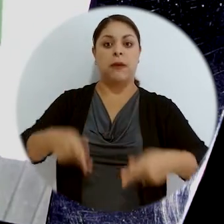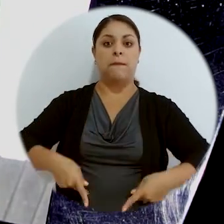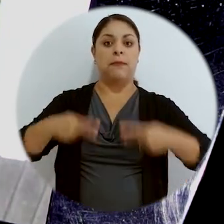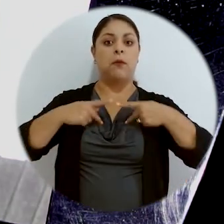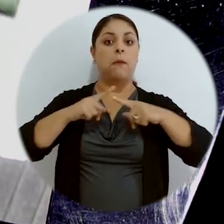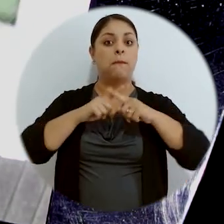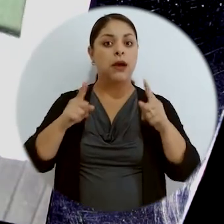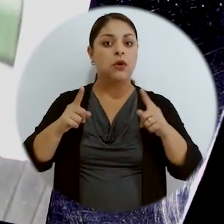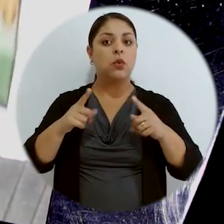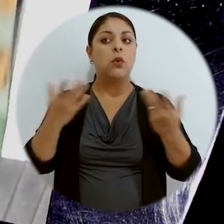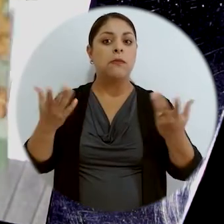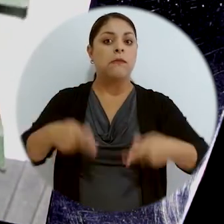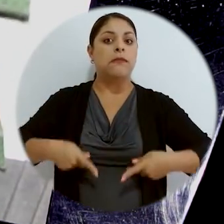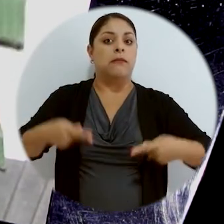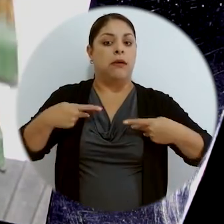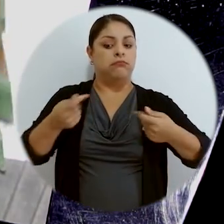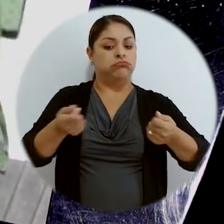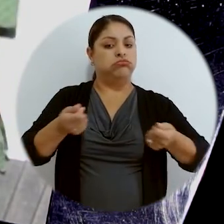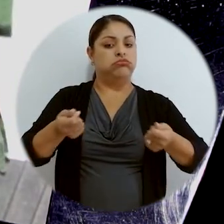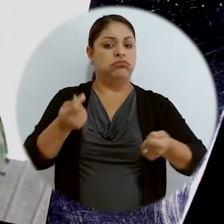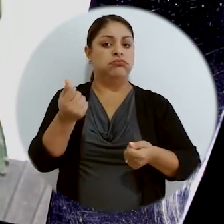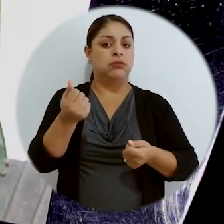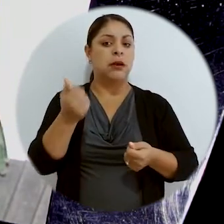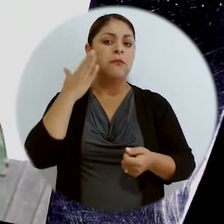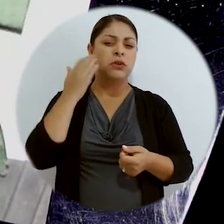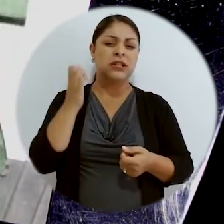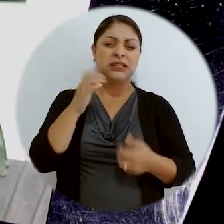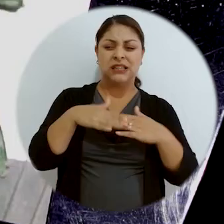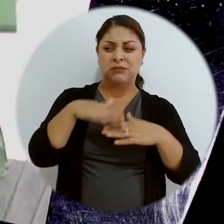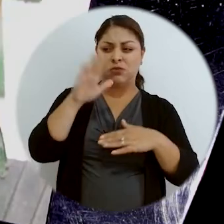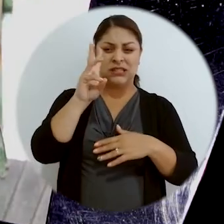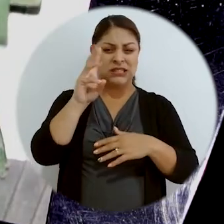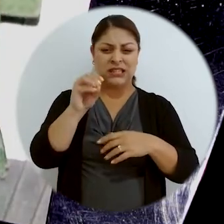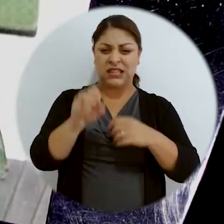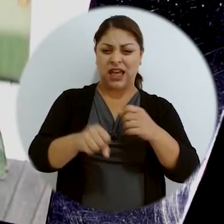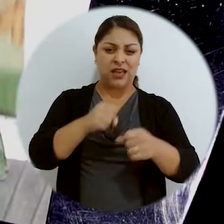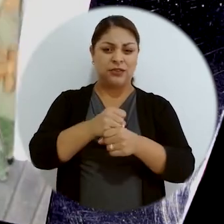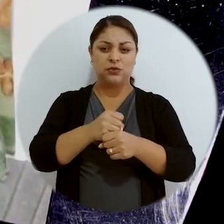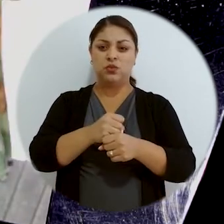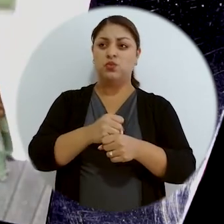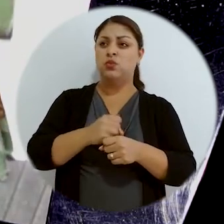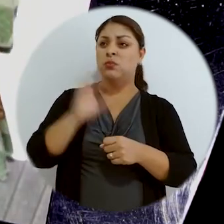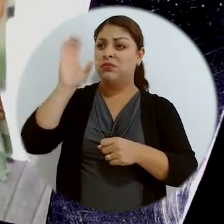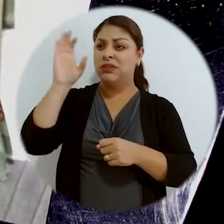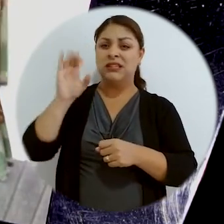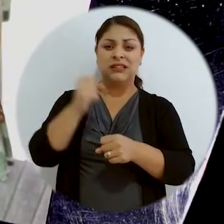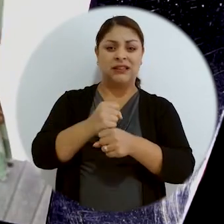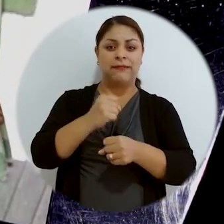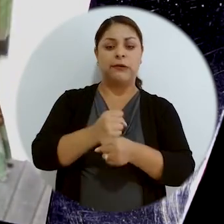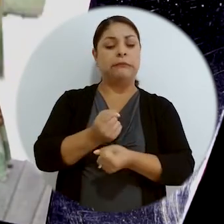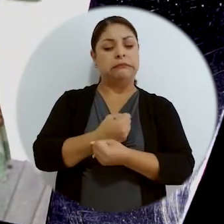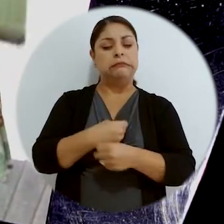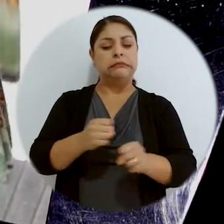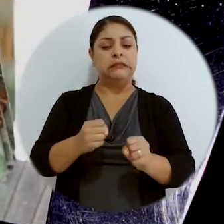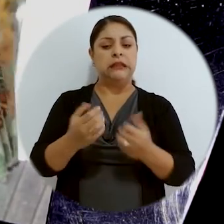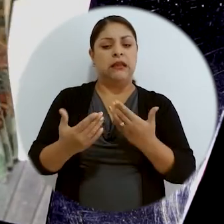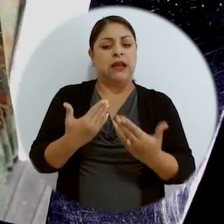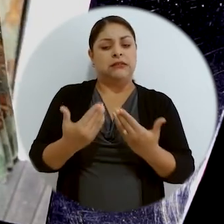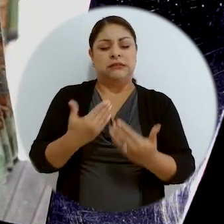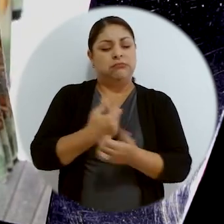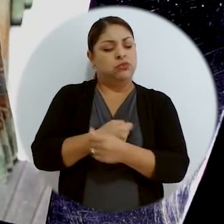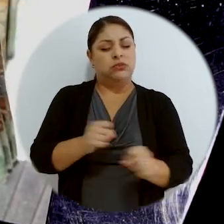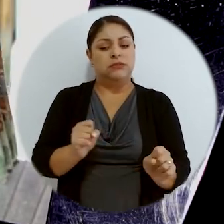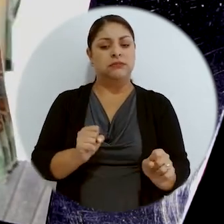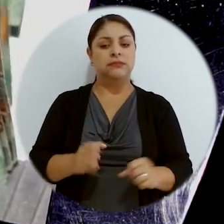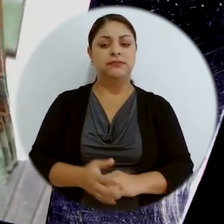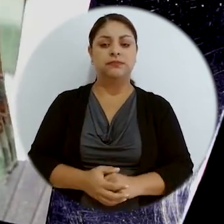60, 65 años, la posibilidad de conseguir trabajo, la posibilidad de tener un empleo remunerado se vuelve prácticamente imposible